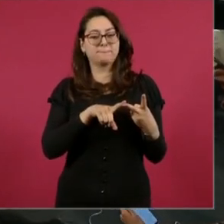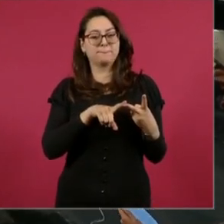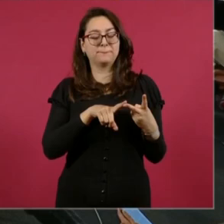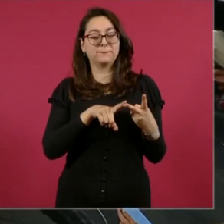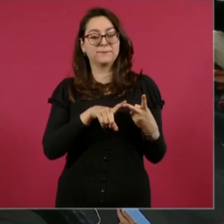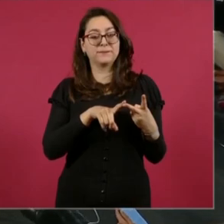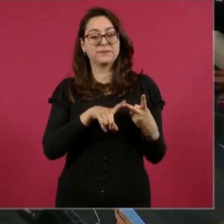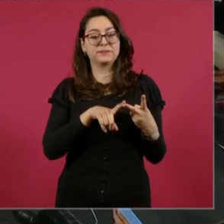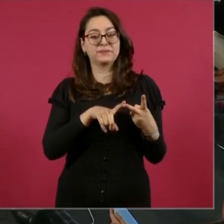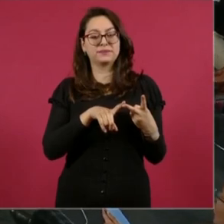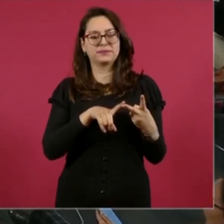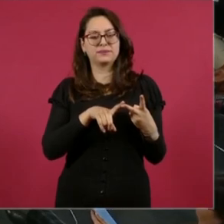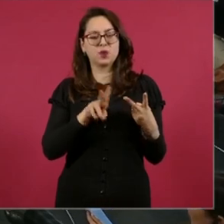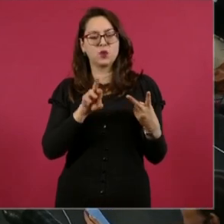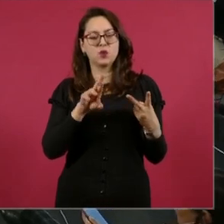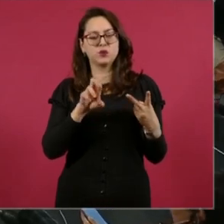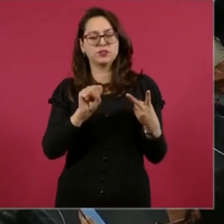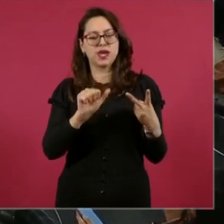Baleosarán.